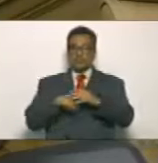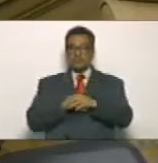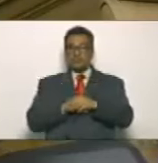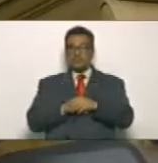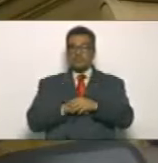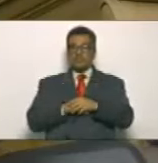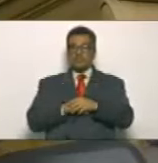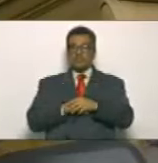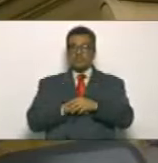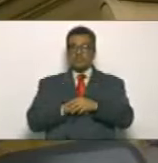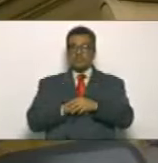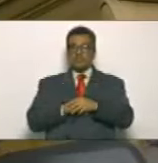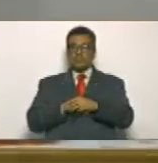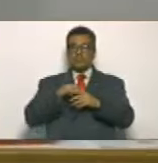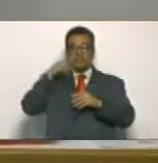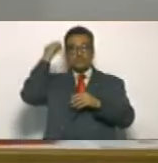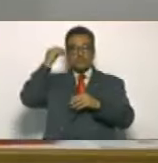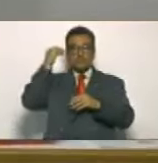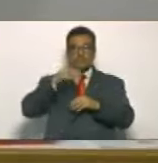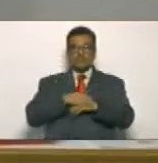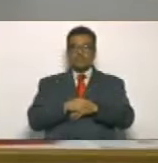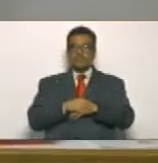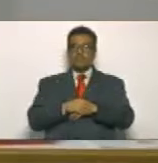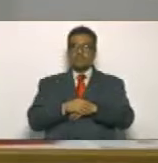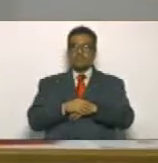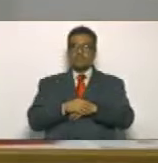vicepresidente. En consideración,